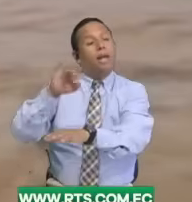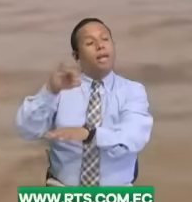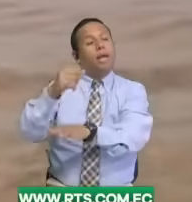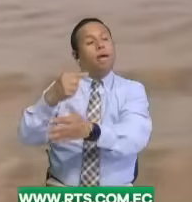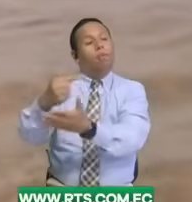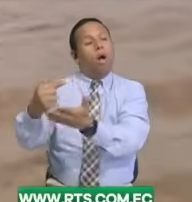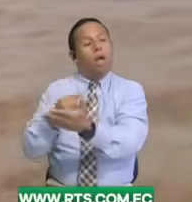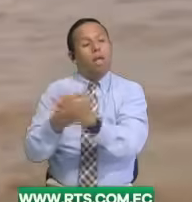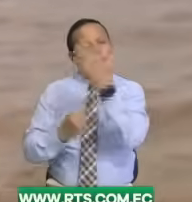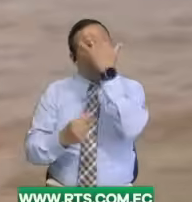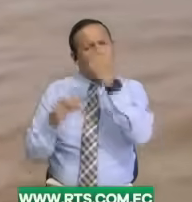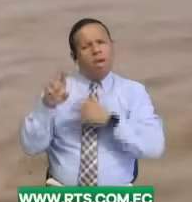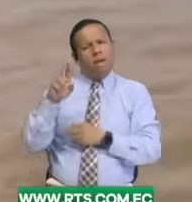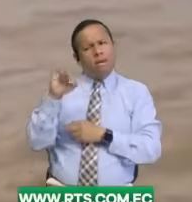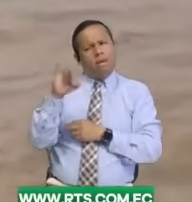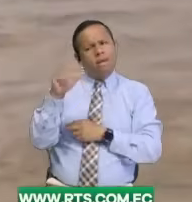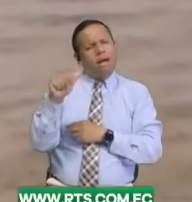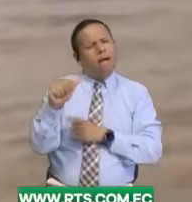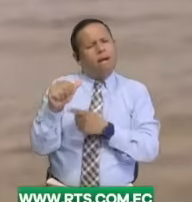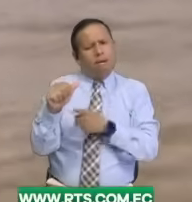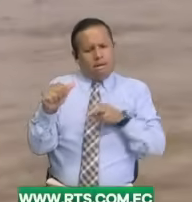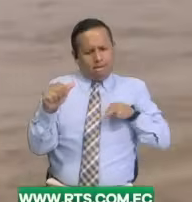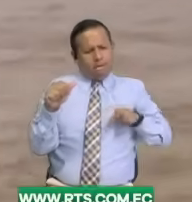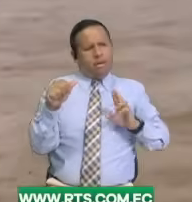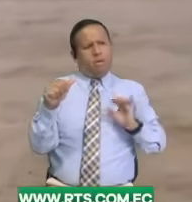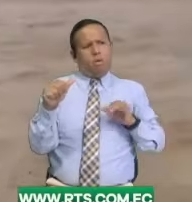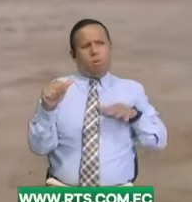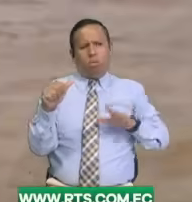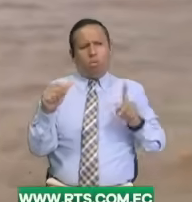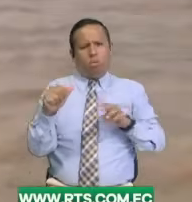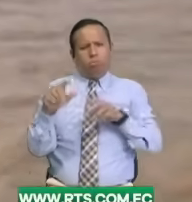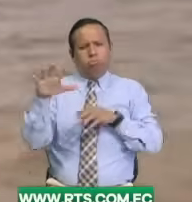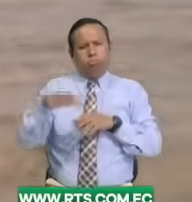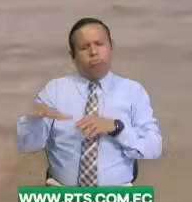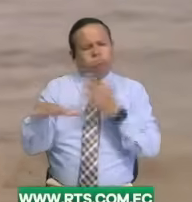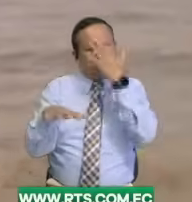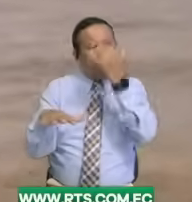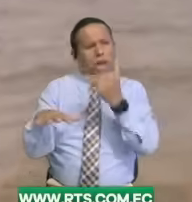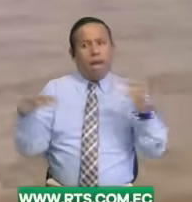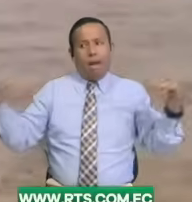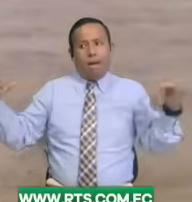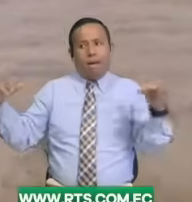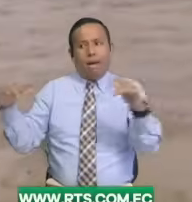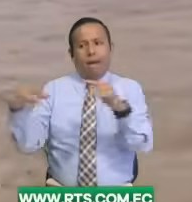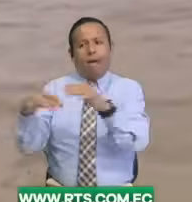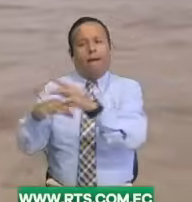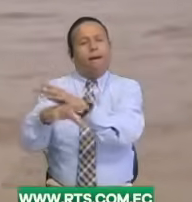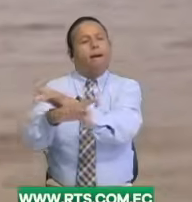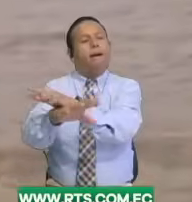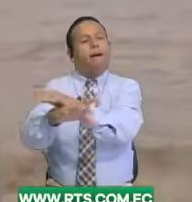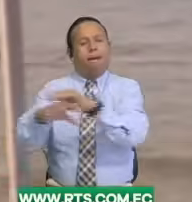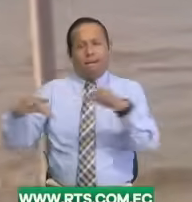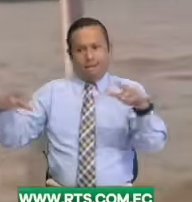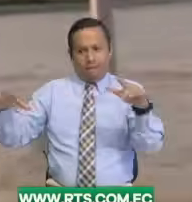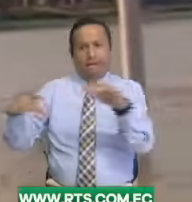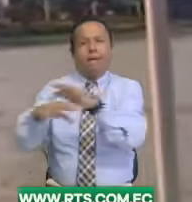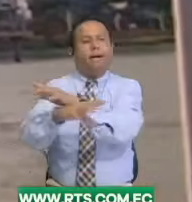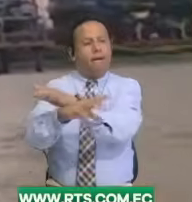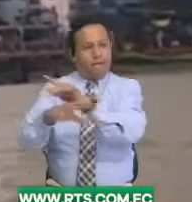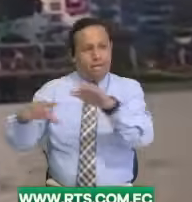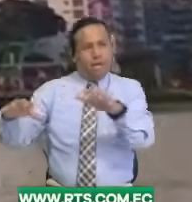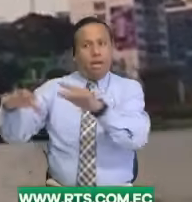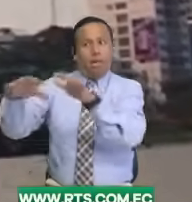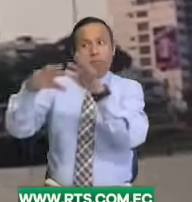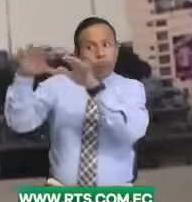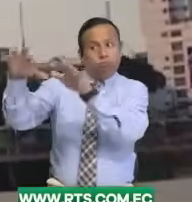decimos ría, ya que a diferencia de los ríos que todos conocemos, que tienen un solo curso, La ría Guayas tiene dos cursos. Sus aguas